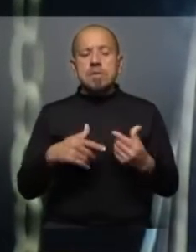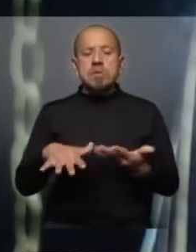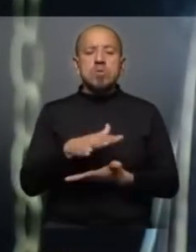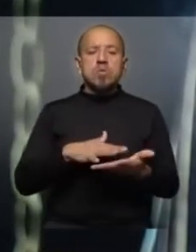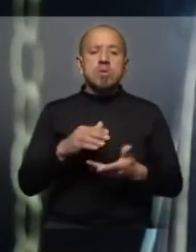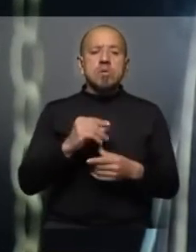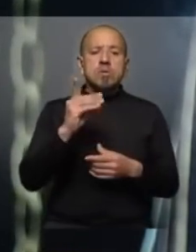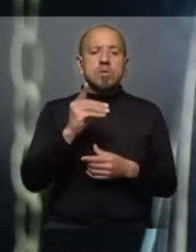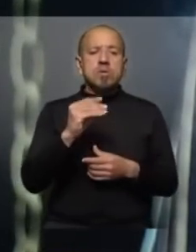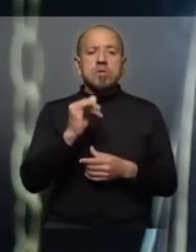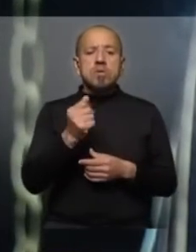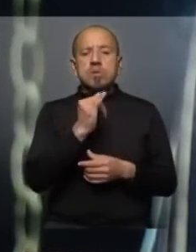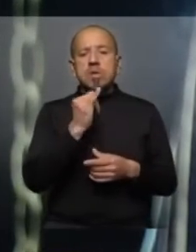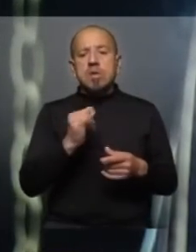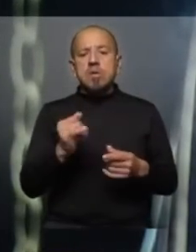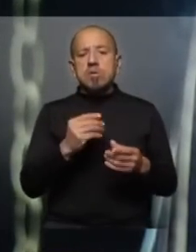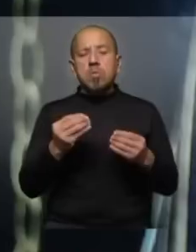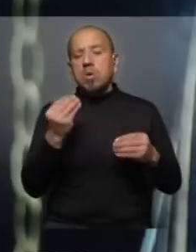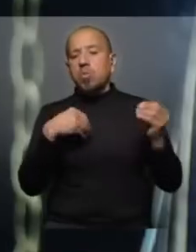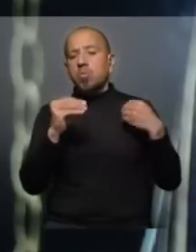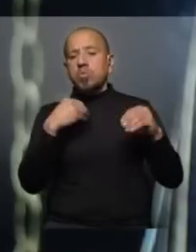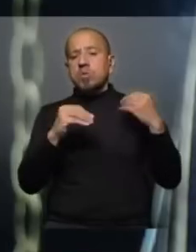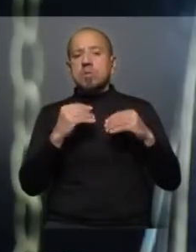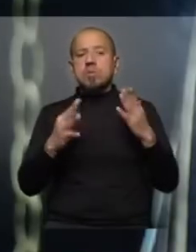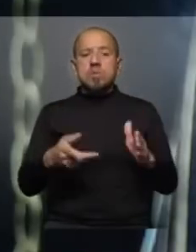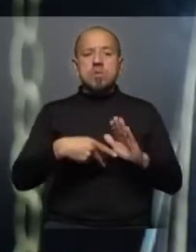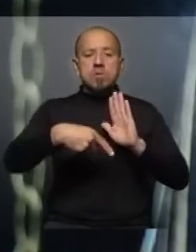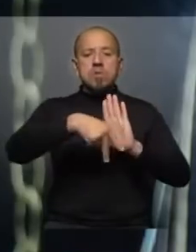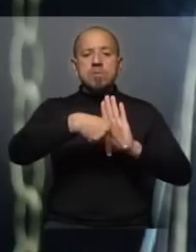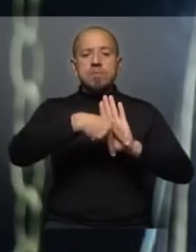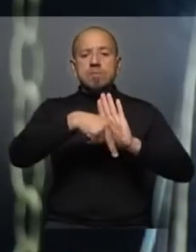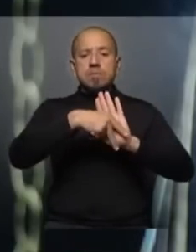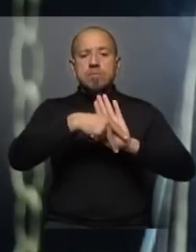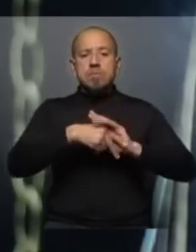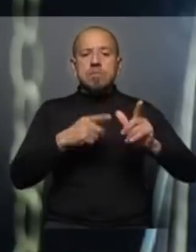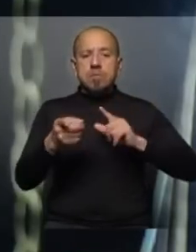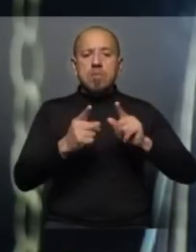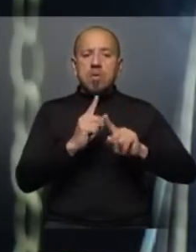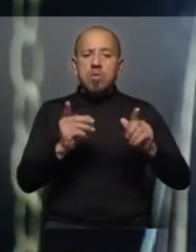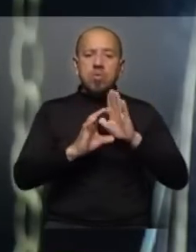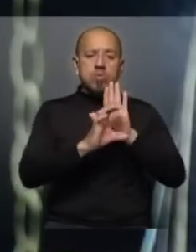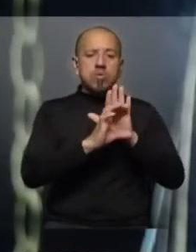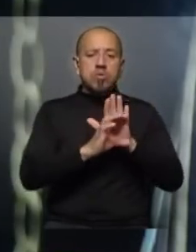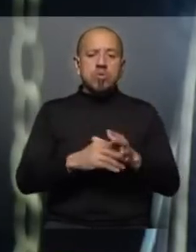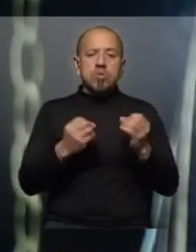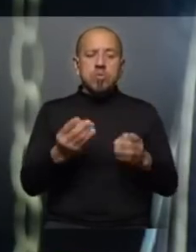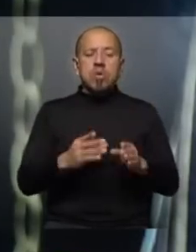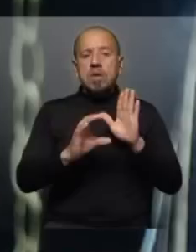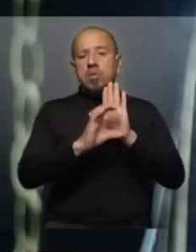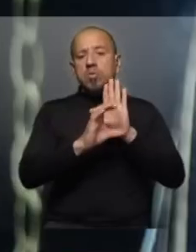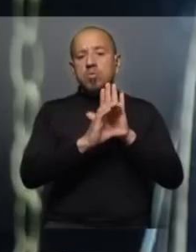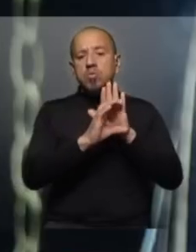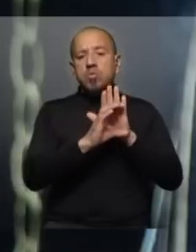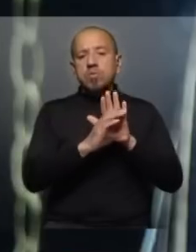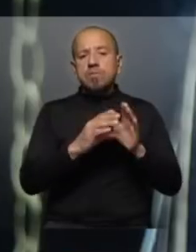Díaz como excusa eh Para aprobar una norma que a mi juicio es claramente inconstitucional porque la Constitución de la República